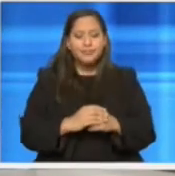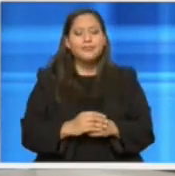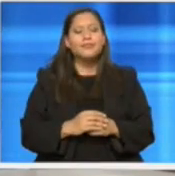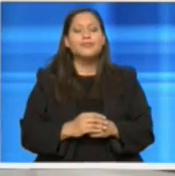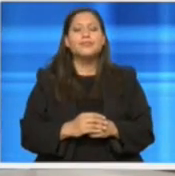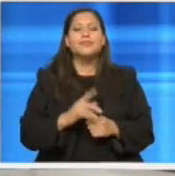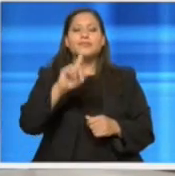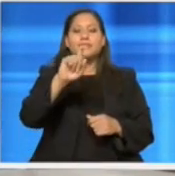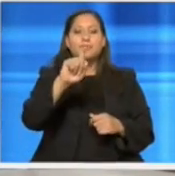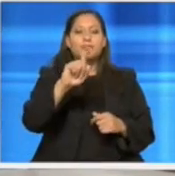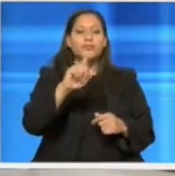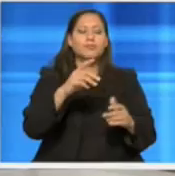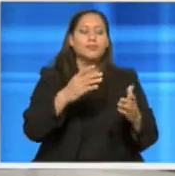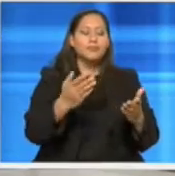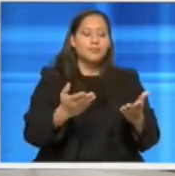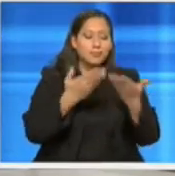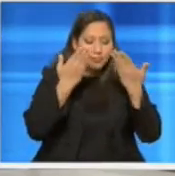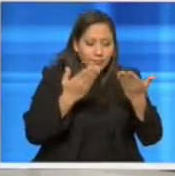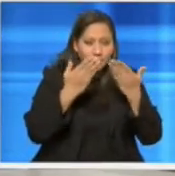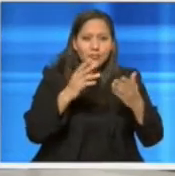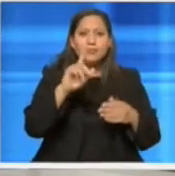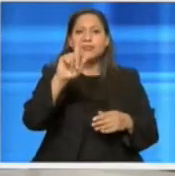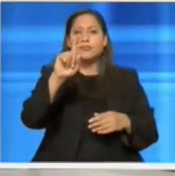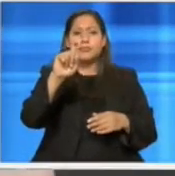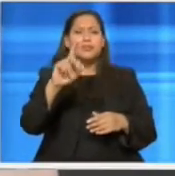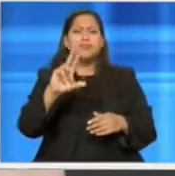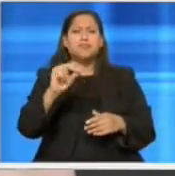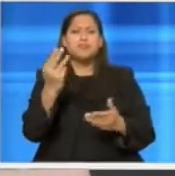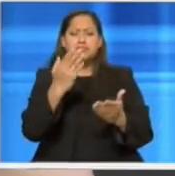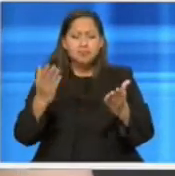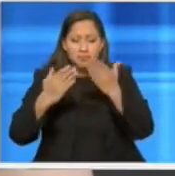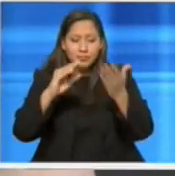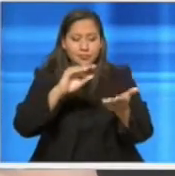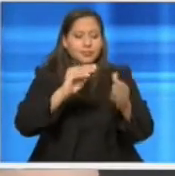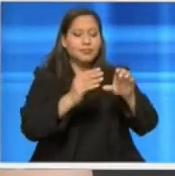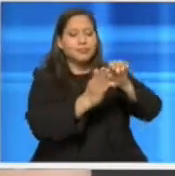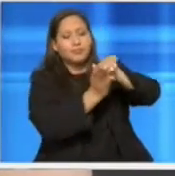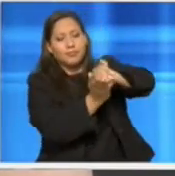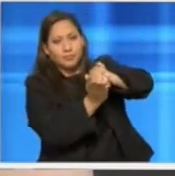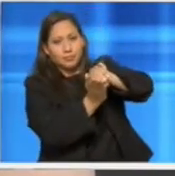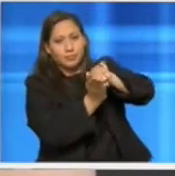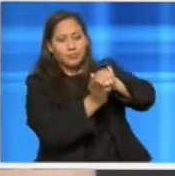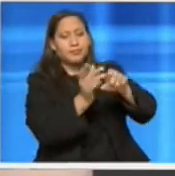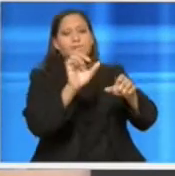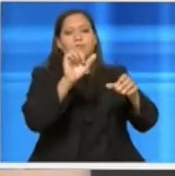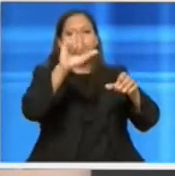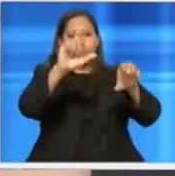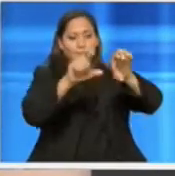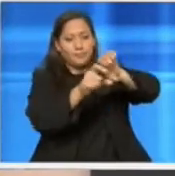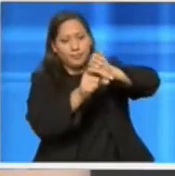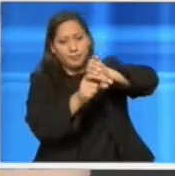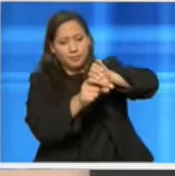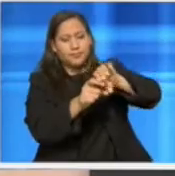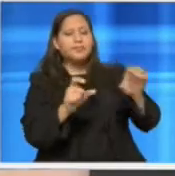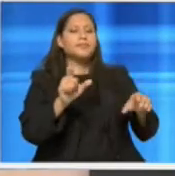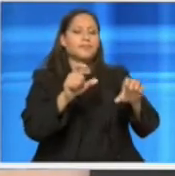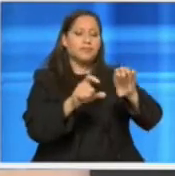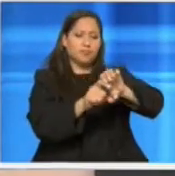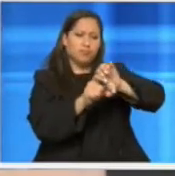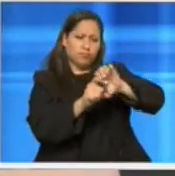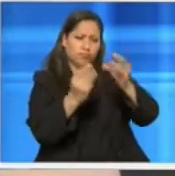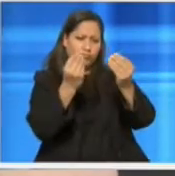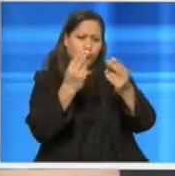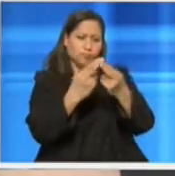agua micelar que no requieres ni enjuagarte. Pones un algodón, un disco, lo humedeces